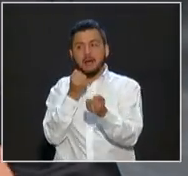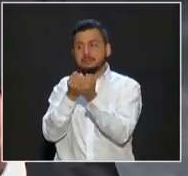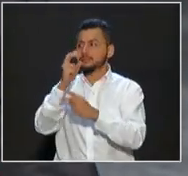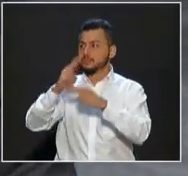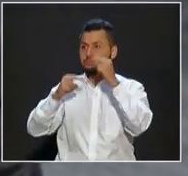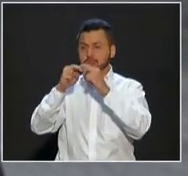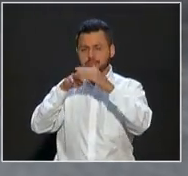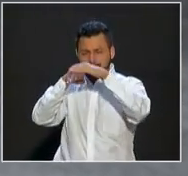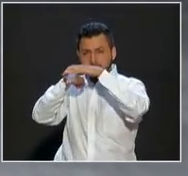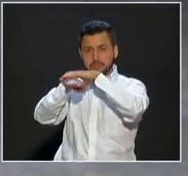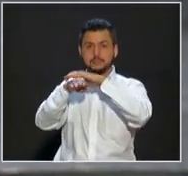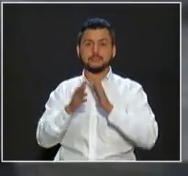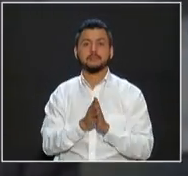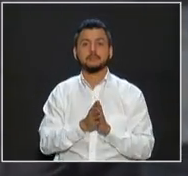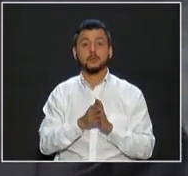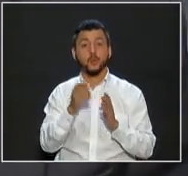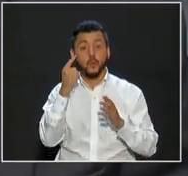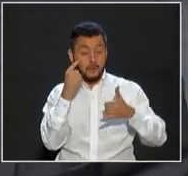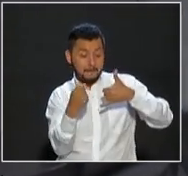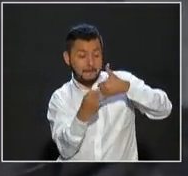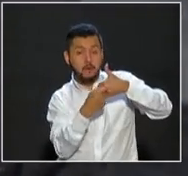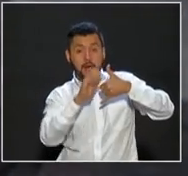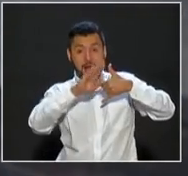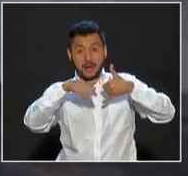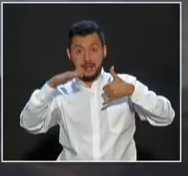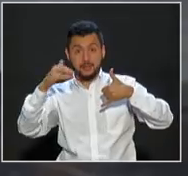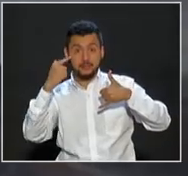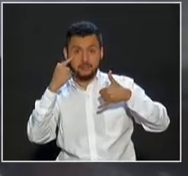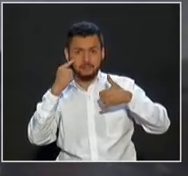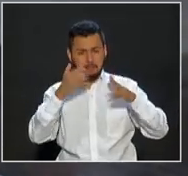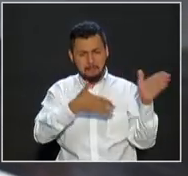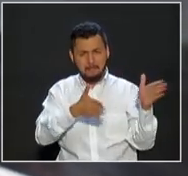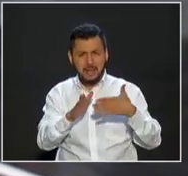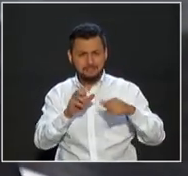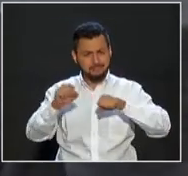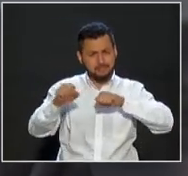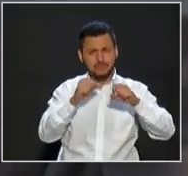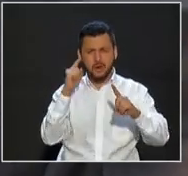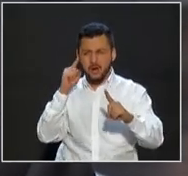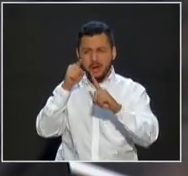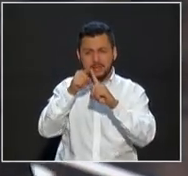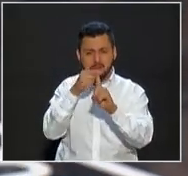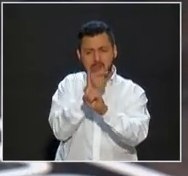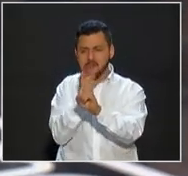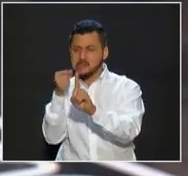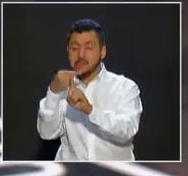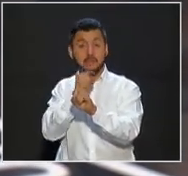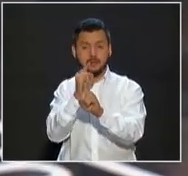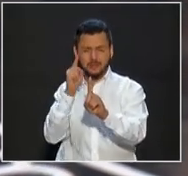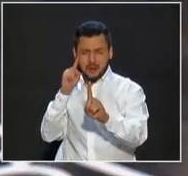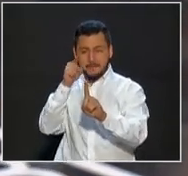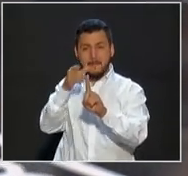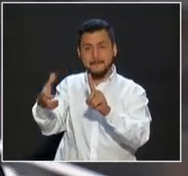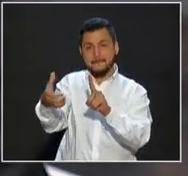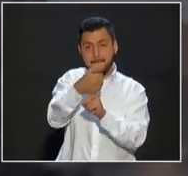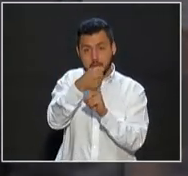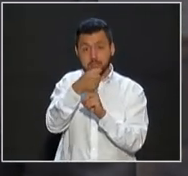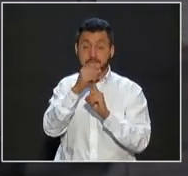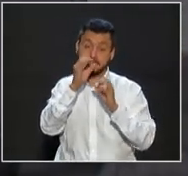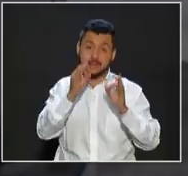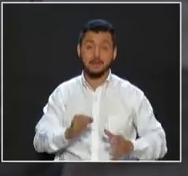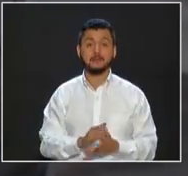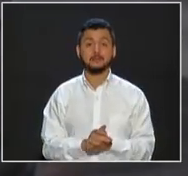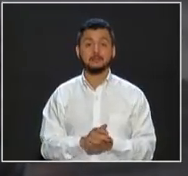que ha sido antioquia en la elaboración del plan de desarrollo y en el cumplimiento de sus metas que le ha propuesto a los colombianos y desde el punto de vista